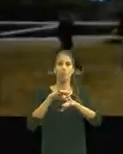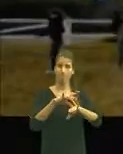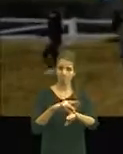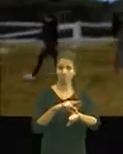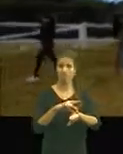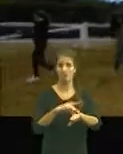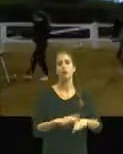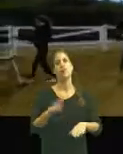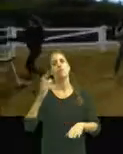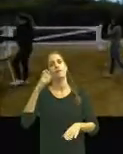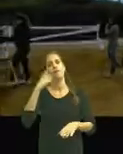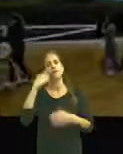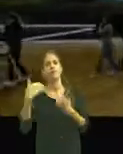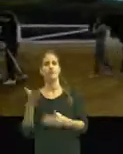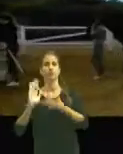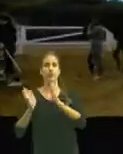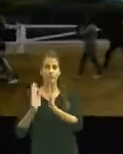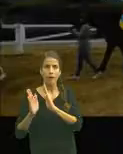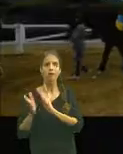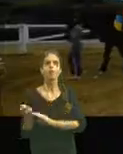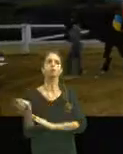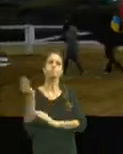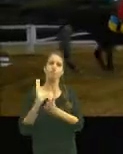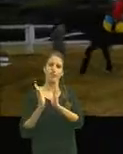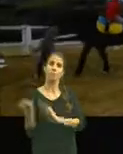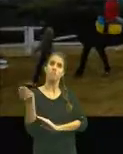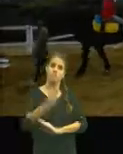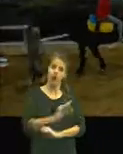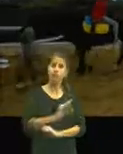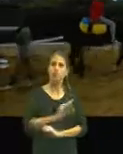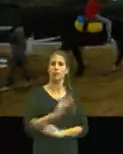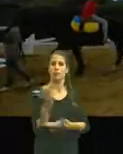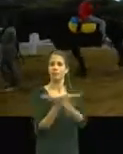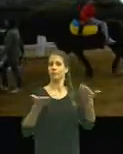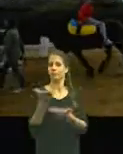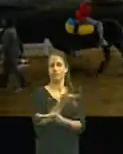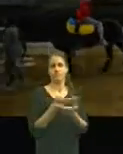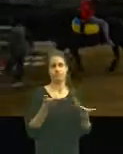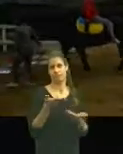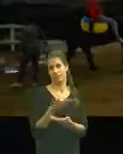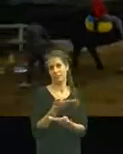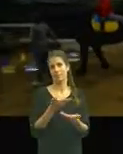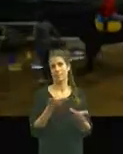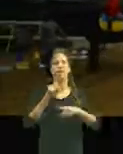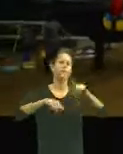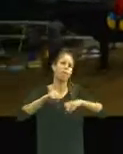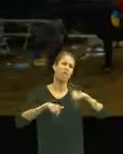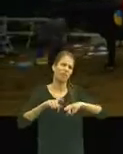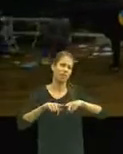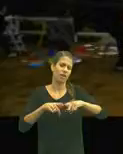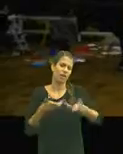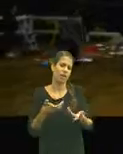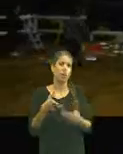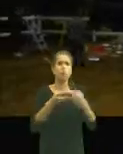la fisioterapeuta, pues ya suma en el trabajo de fisioterapia, dependiendo de la patología que